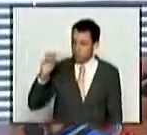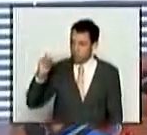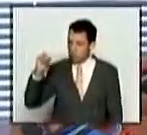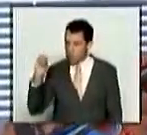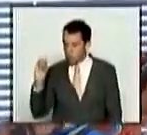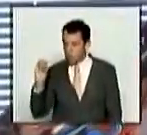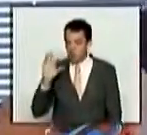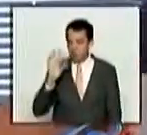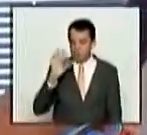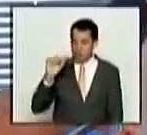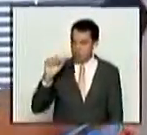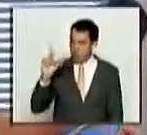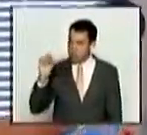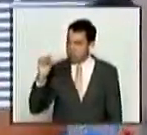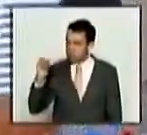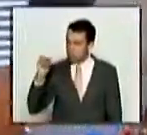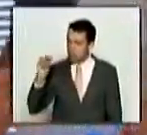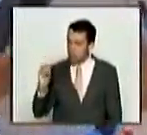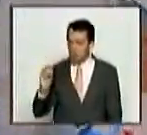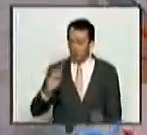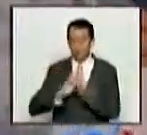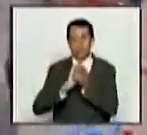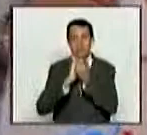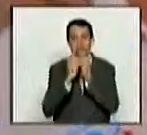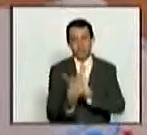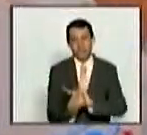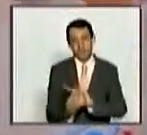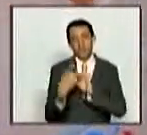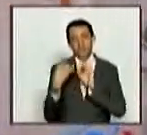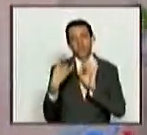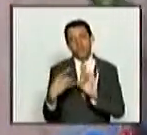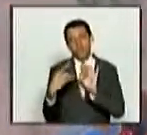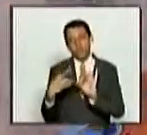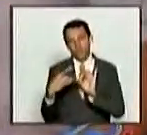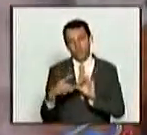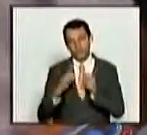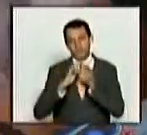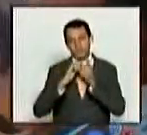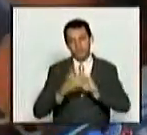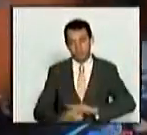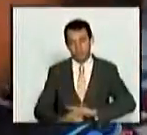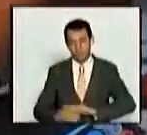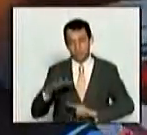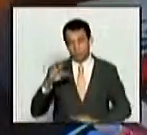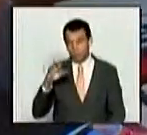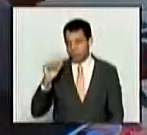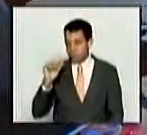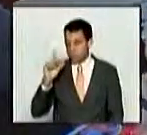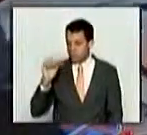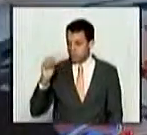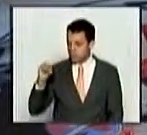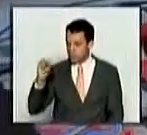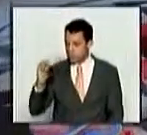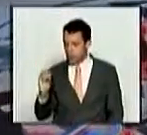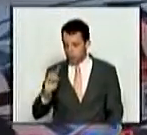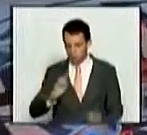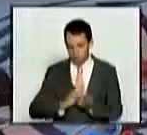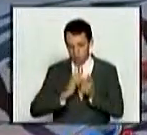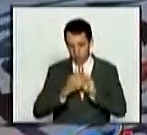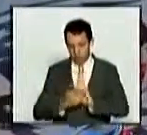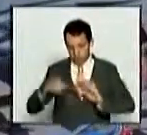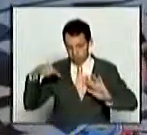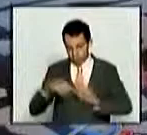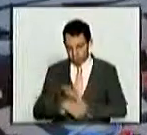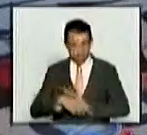tercera fase nos va a modificar el dolor, o sea, hace la regulación del dolor. Como el tálamo procesa el dolor, ese órgano cerebral